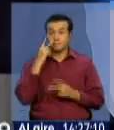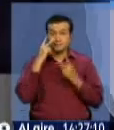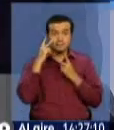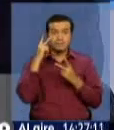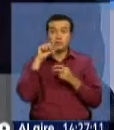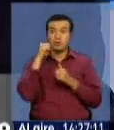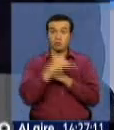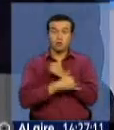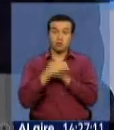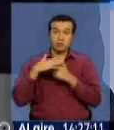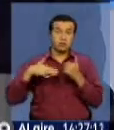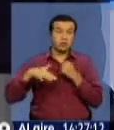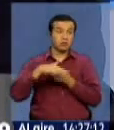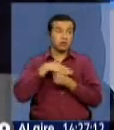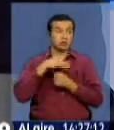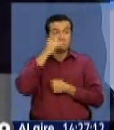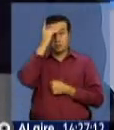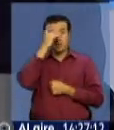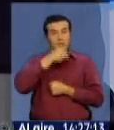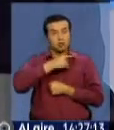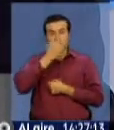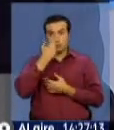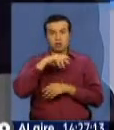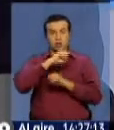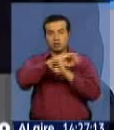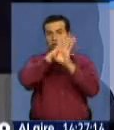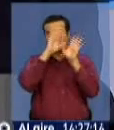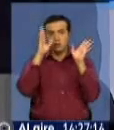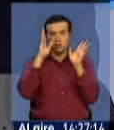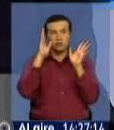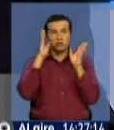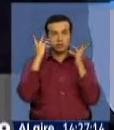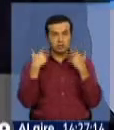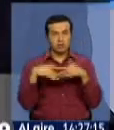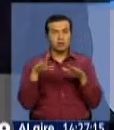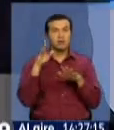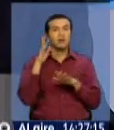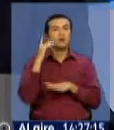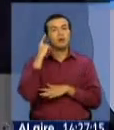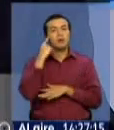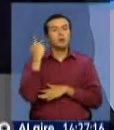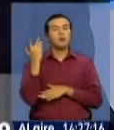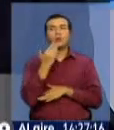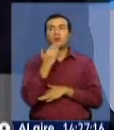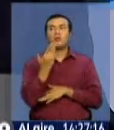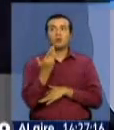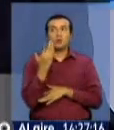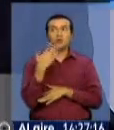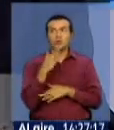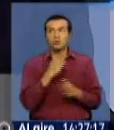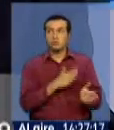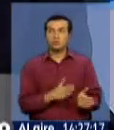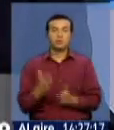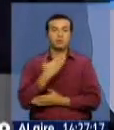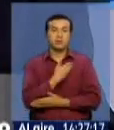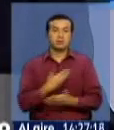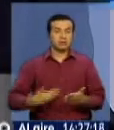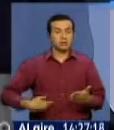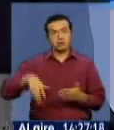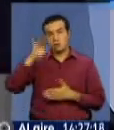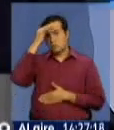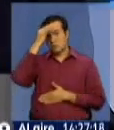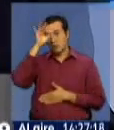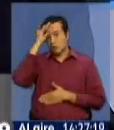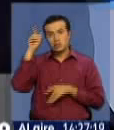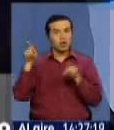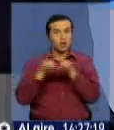los demás países. La posición nuestra, pues, está muy clara y en cierto sentido hemos hecho causa común con el presidente francés